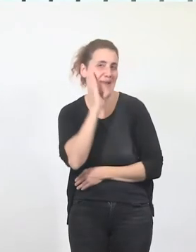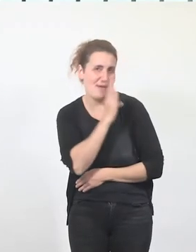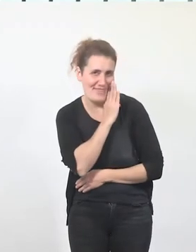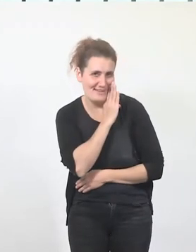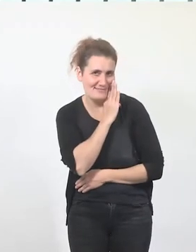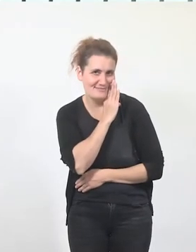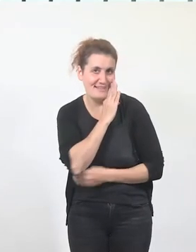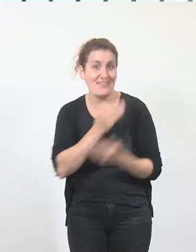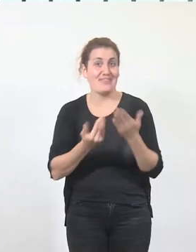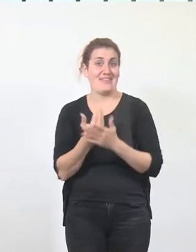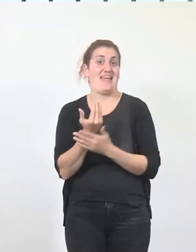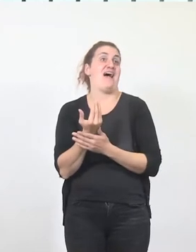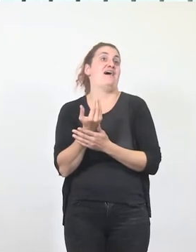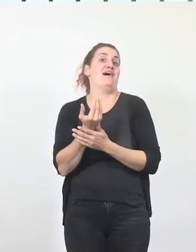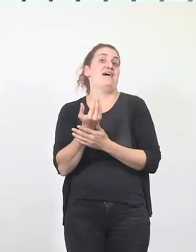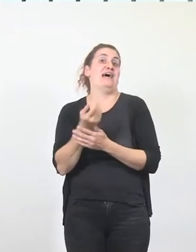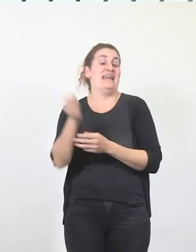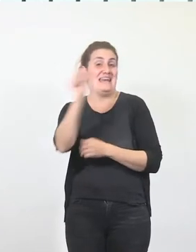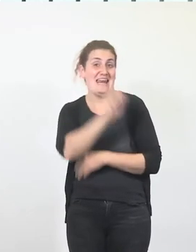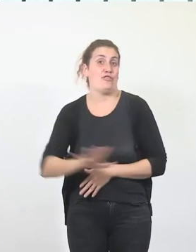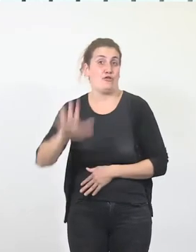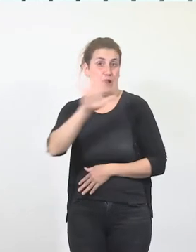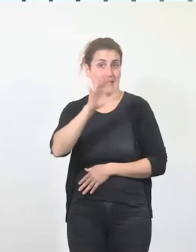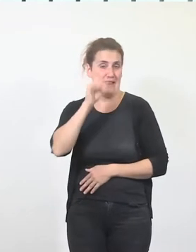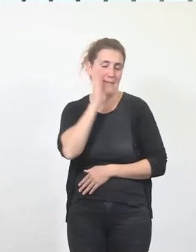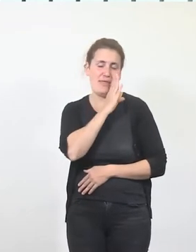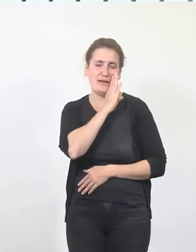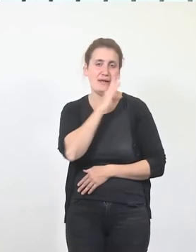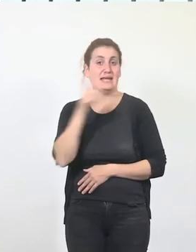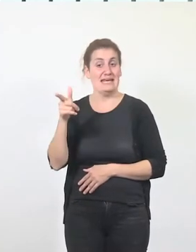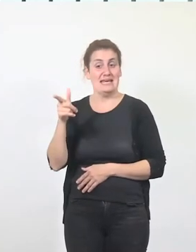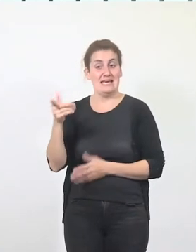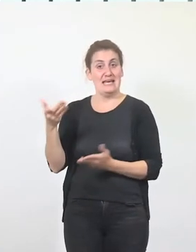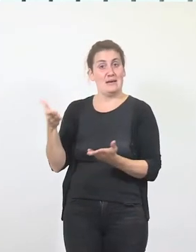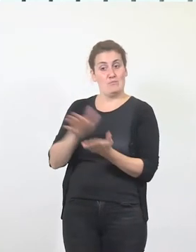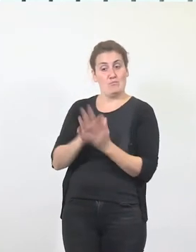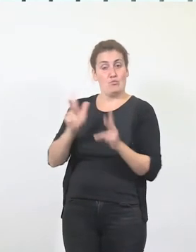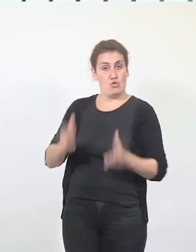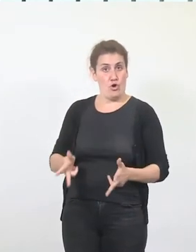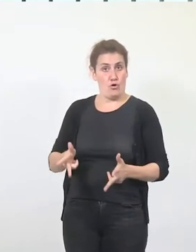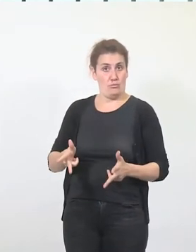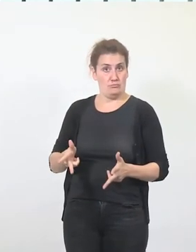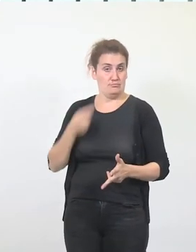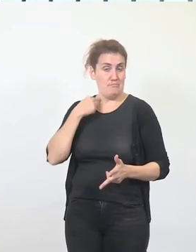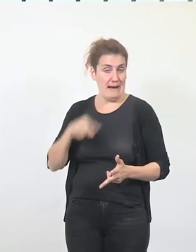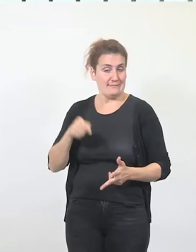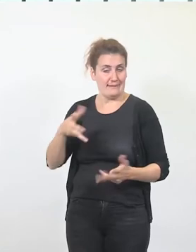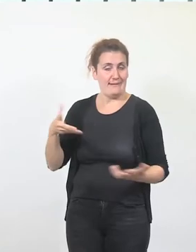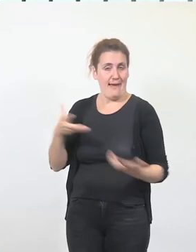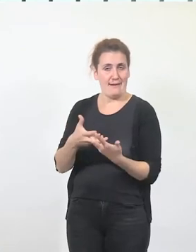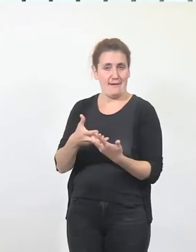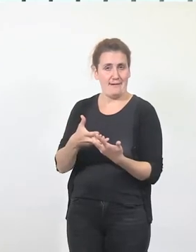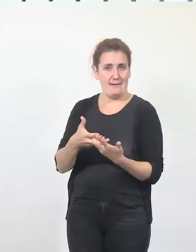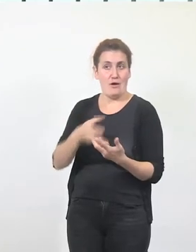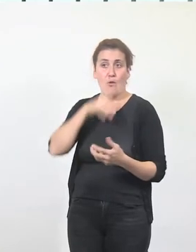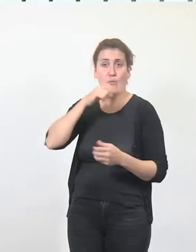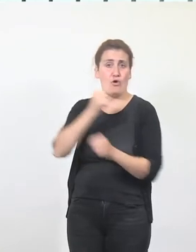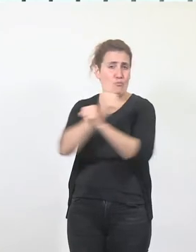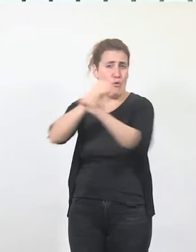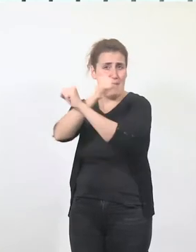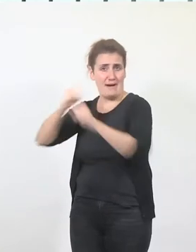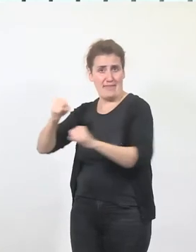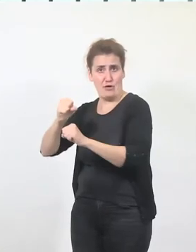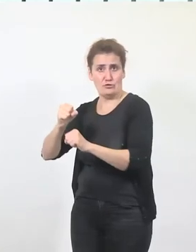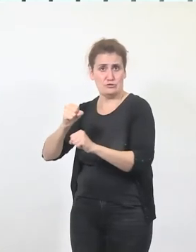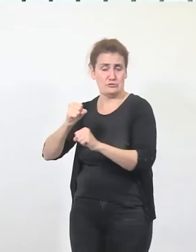el Día Nacional de la Madre. Y cayó muerta, mártir en esa guerra, por los bombardeos